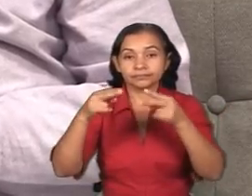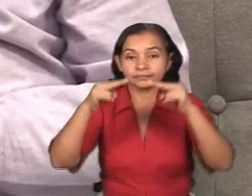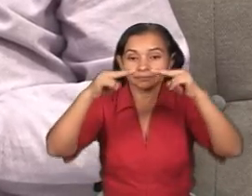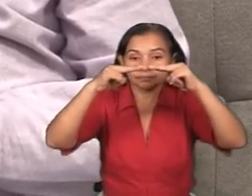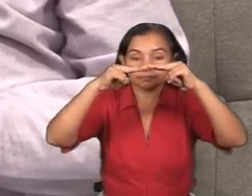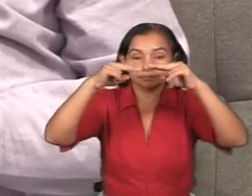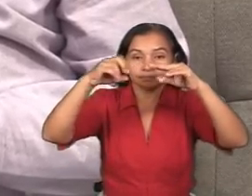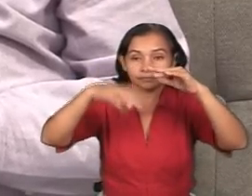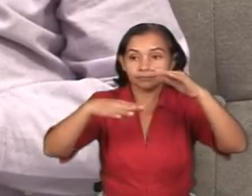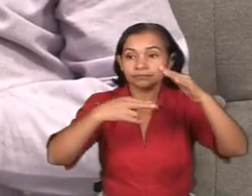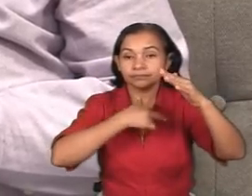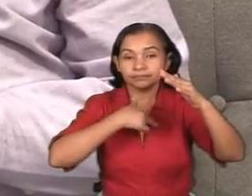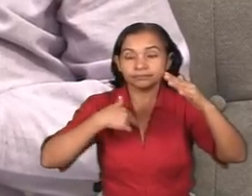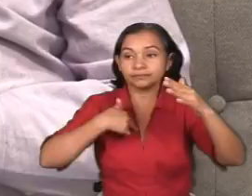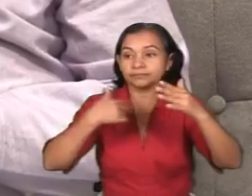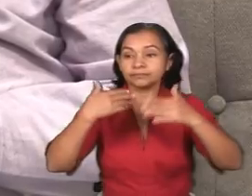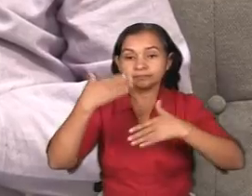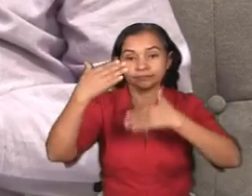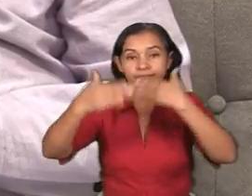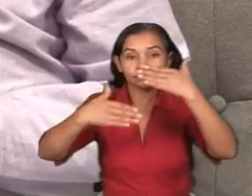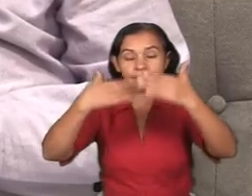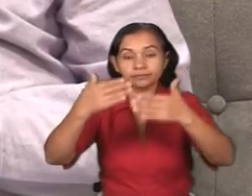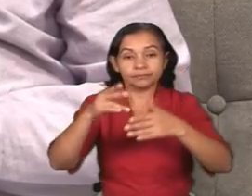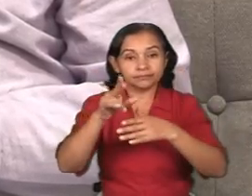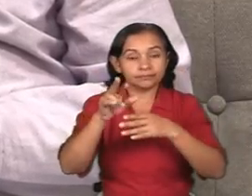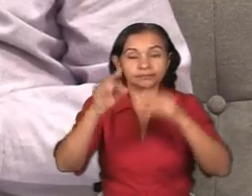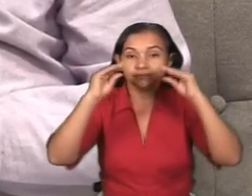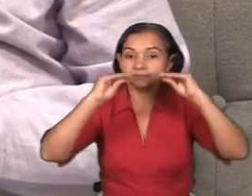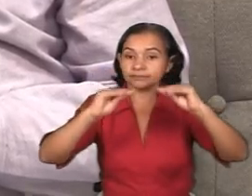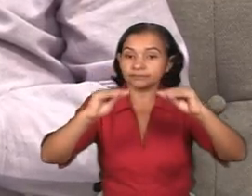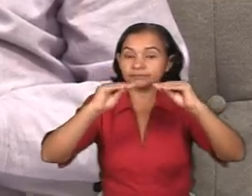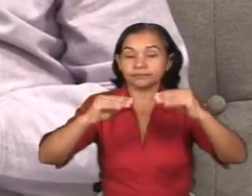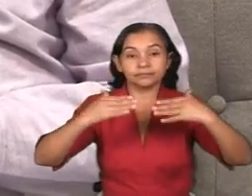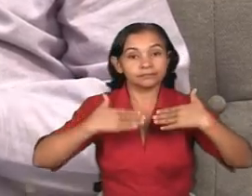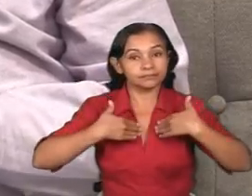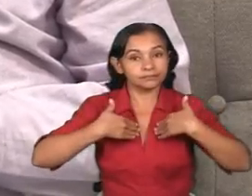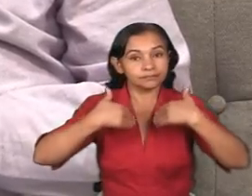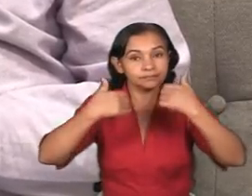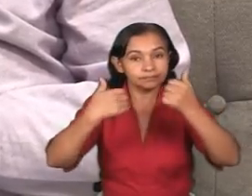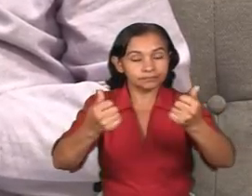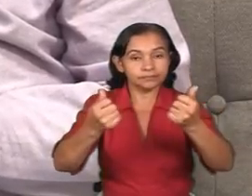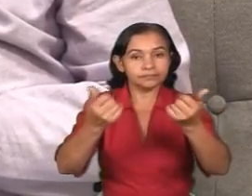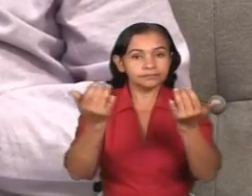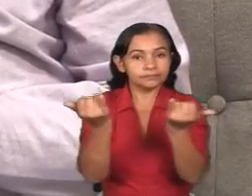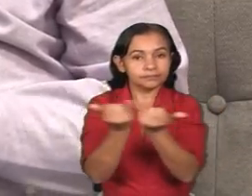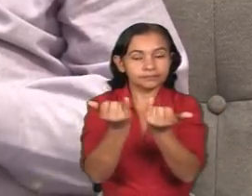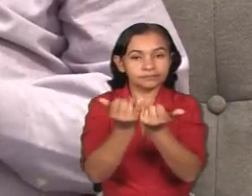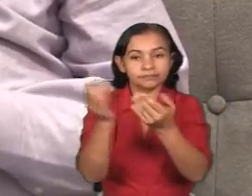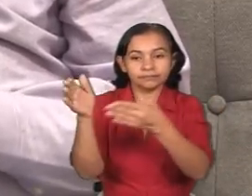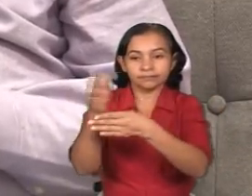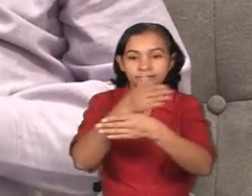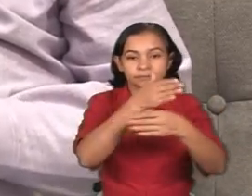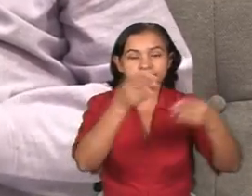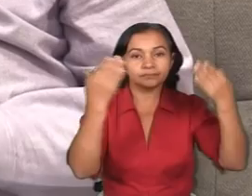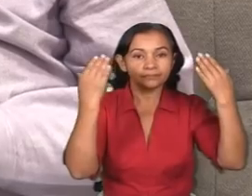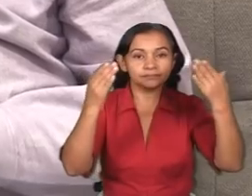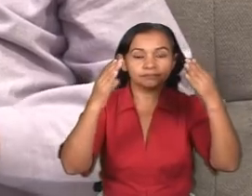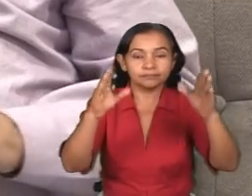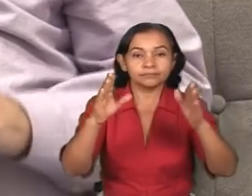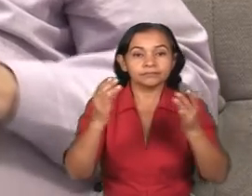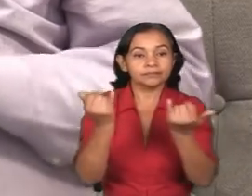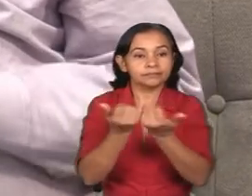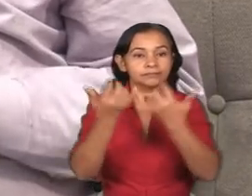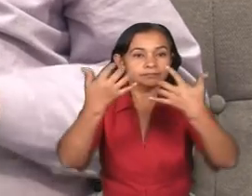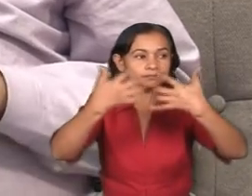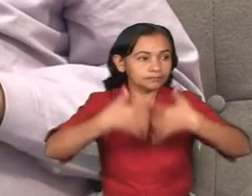eléctrica, y así venía incluso la misma educación, la misma salud, venía en un proceso franco de privatización, porque ya incluso dentro de la